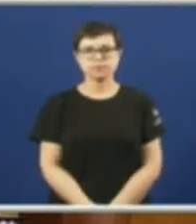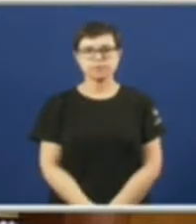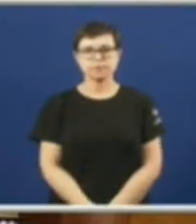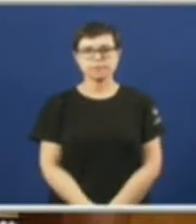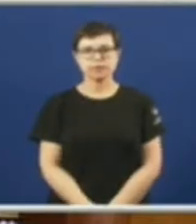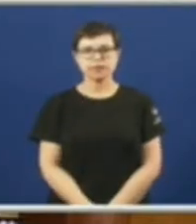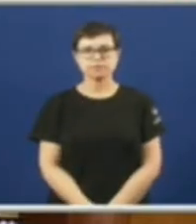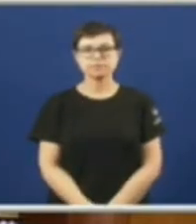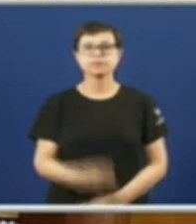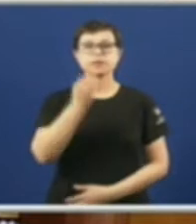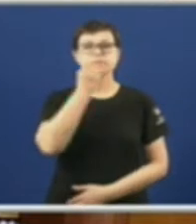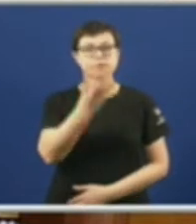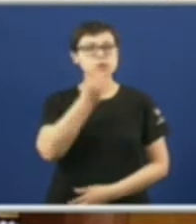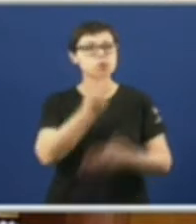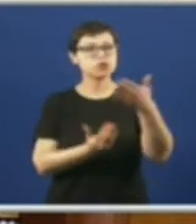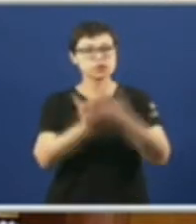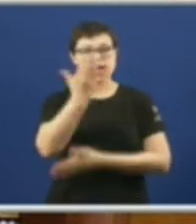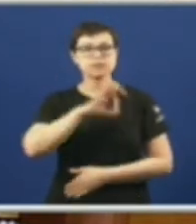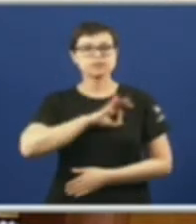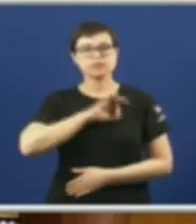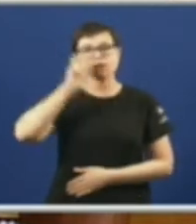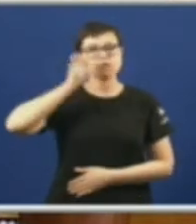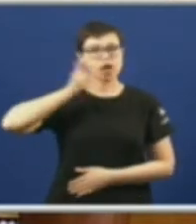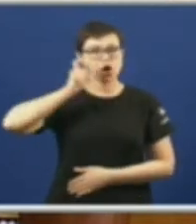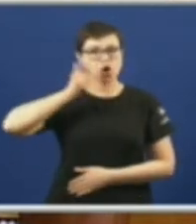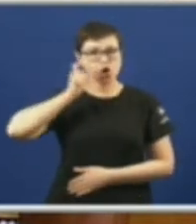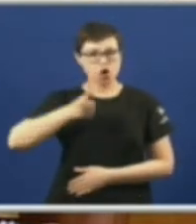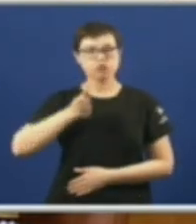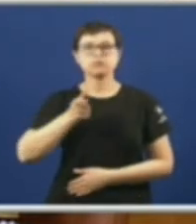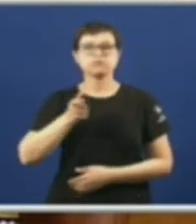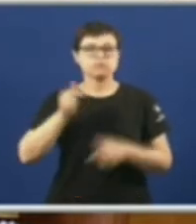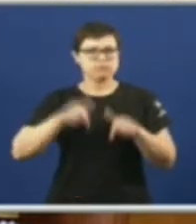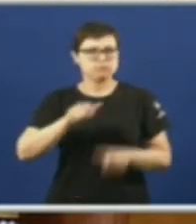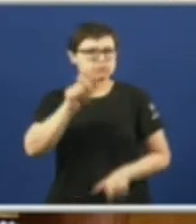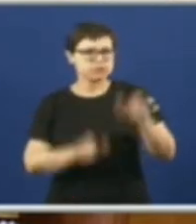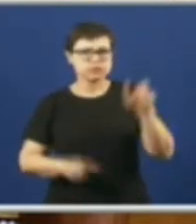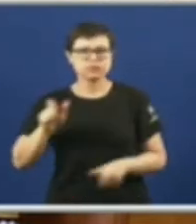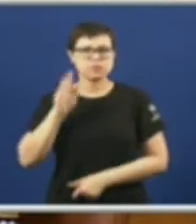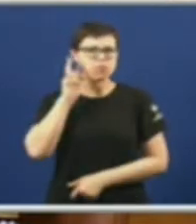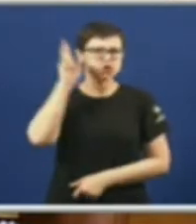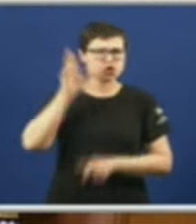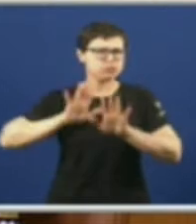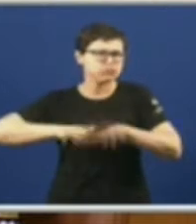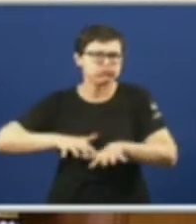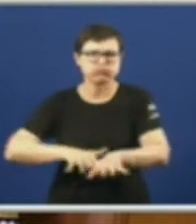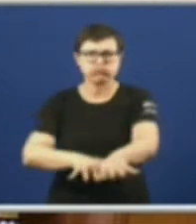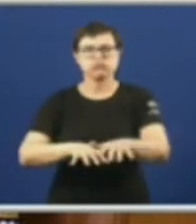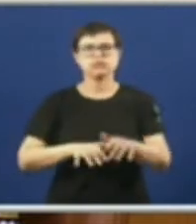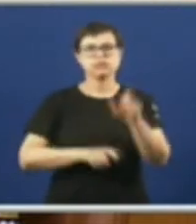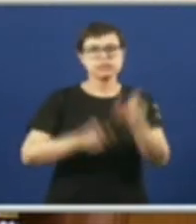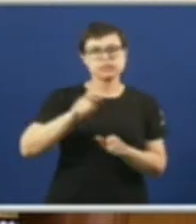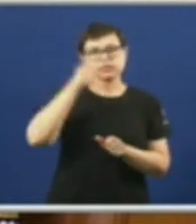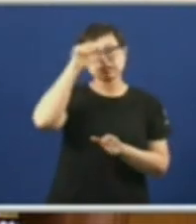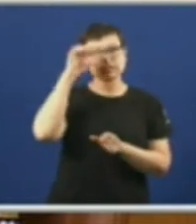Ben, pois, moi bo día. Señor Feijóo, toman as rúas as persoas pensionistas, as e os traballadores